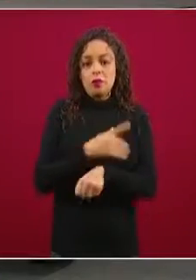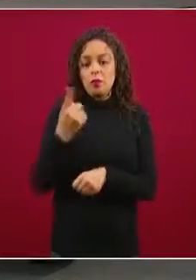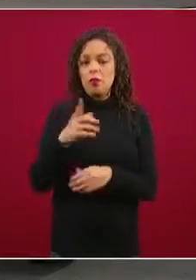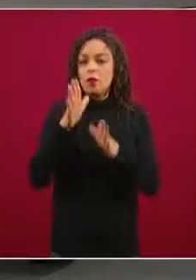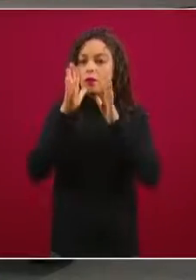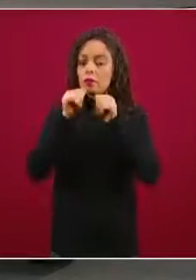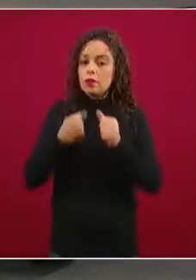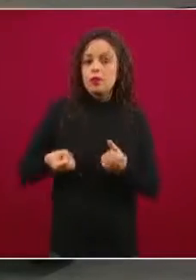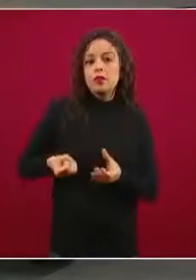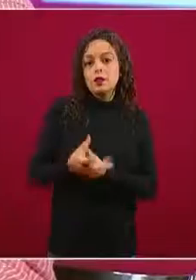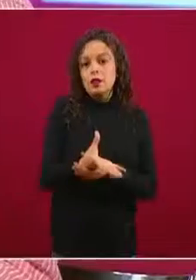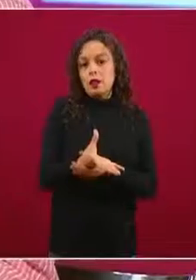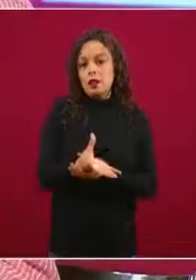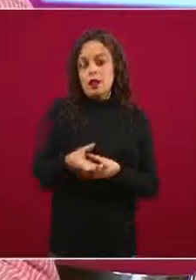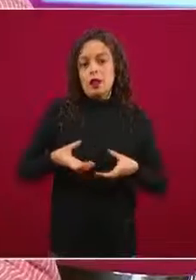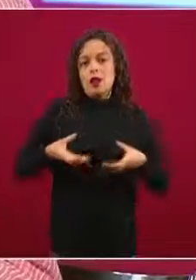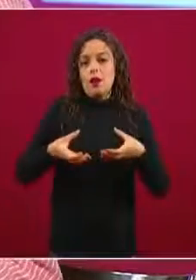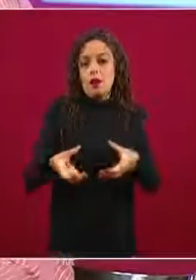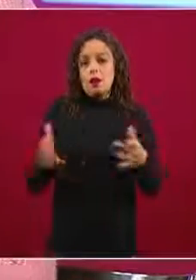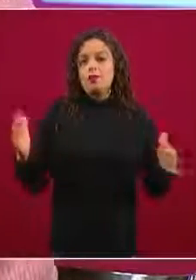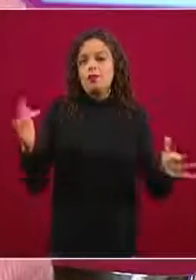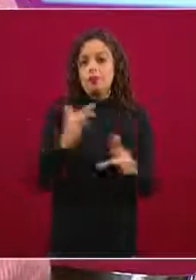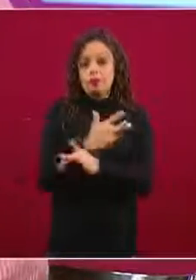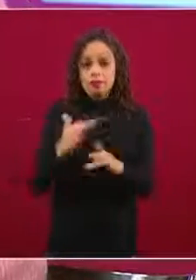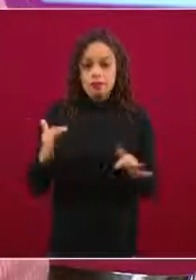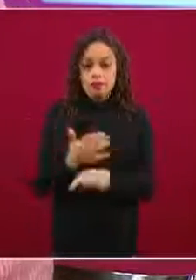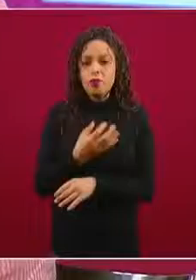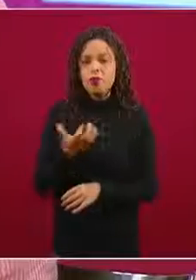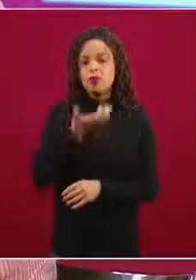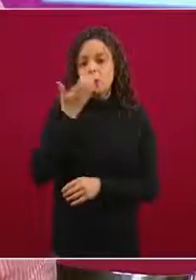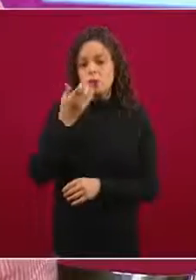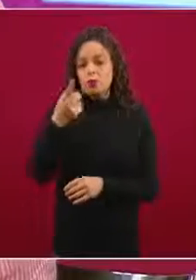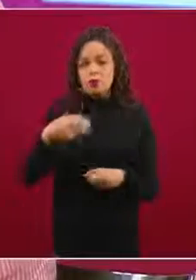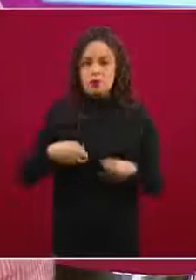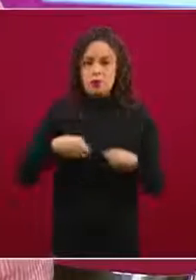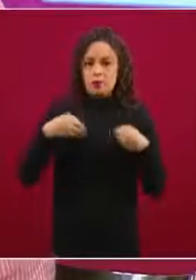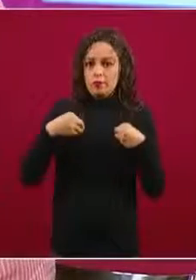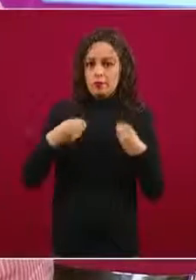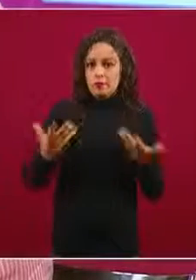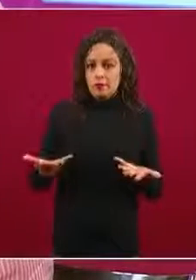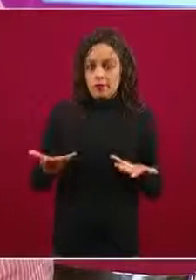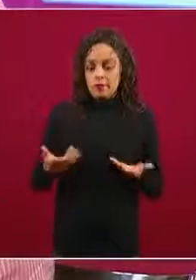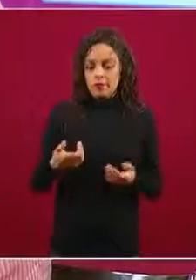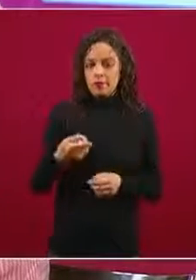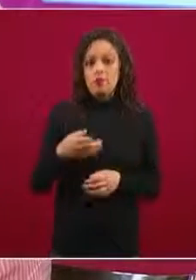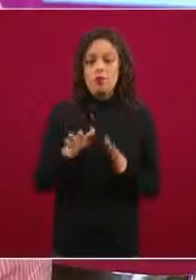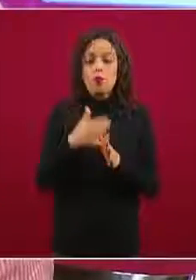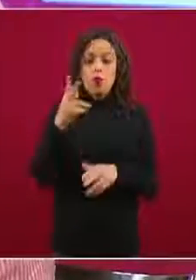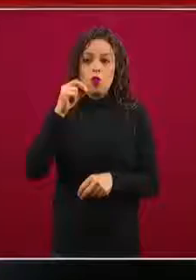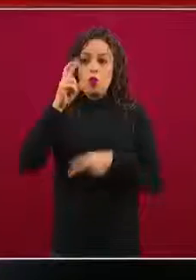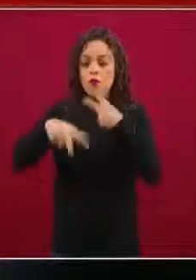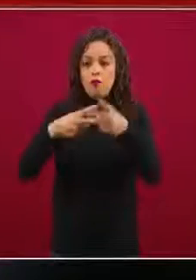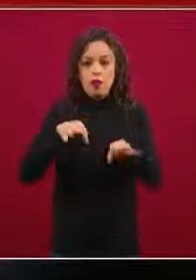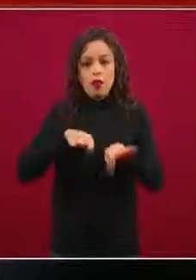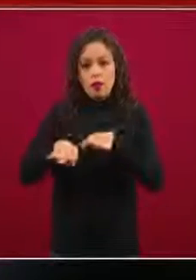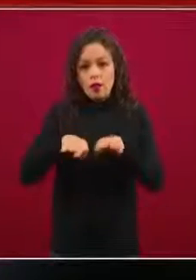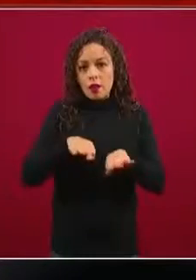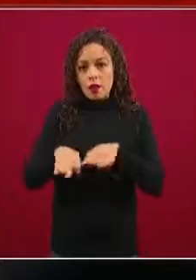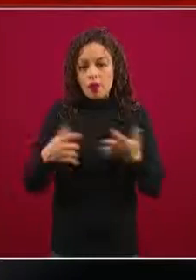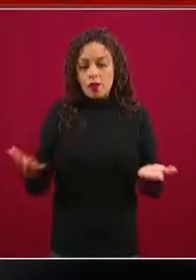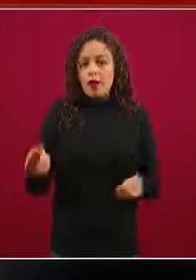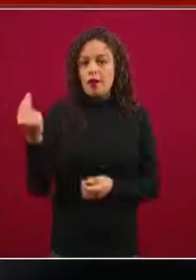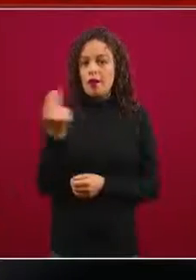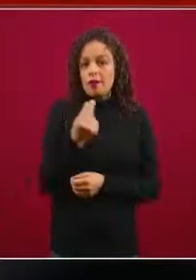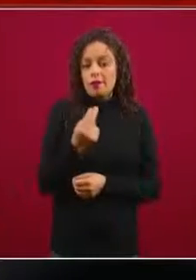en una parte muy sustancial de las personas perder su fuente de ingresos o estar en